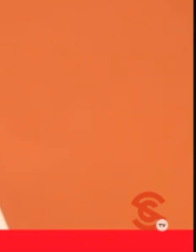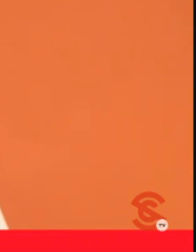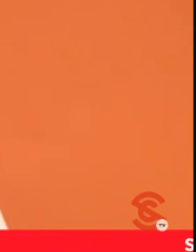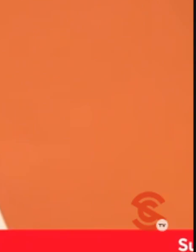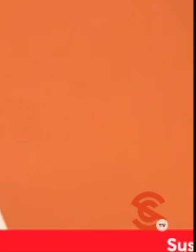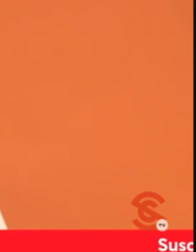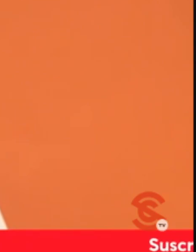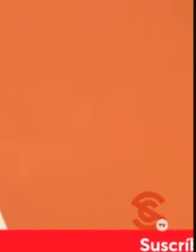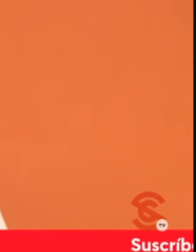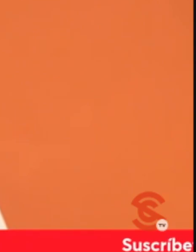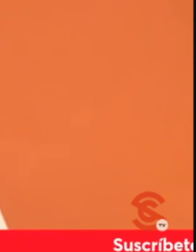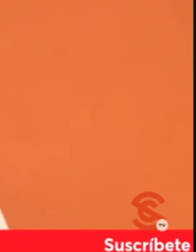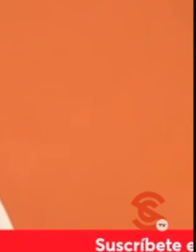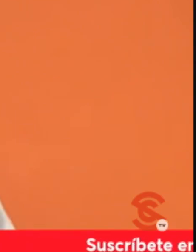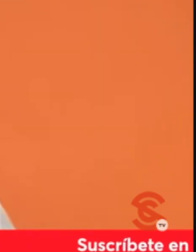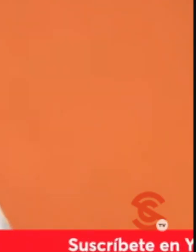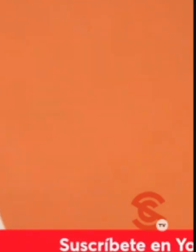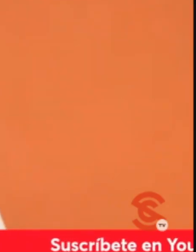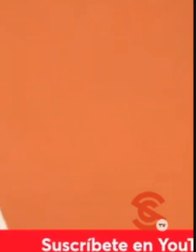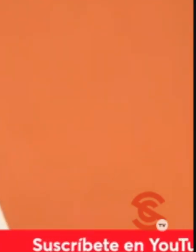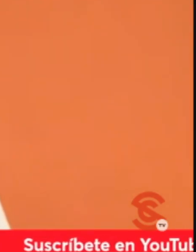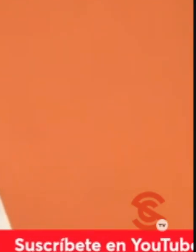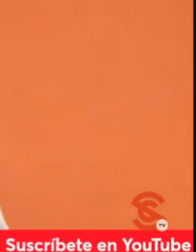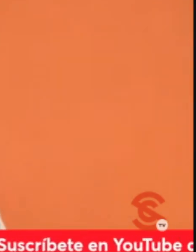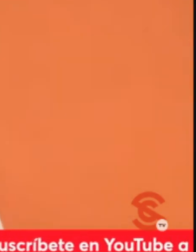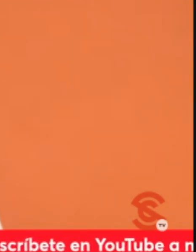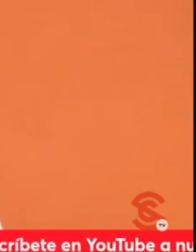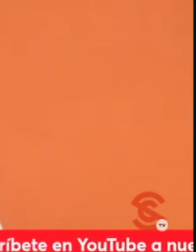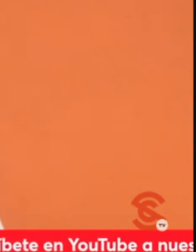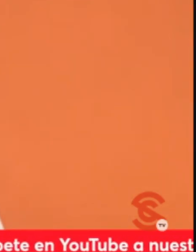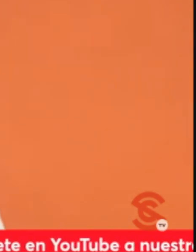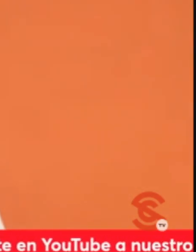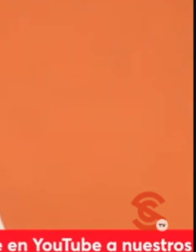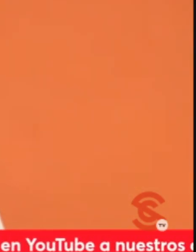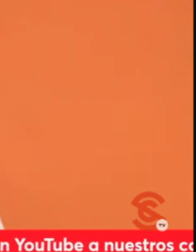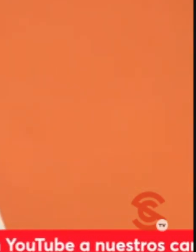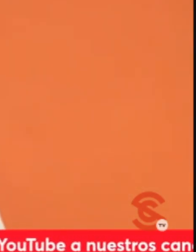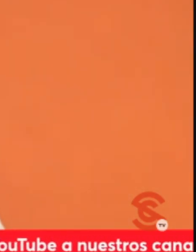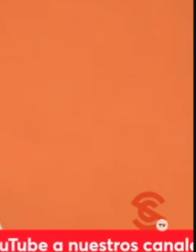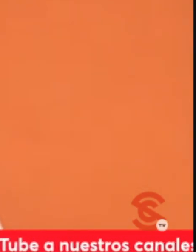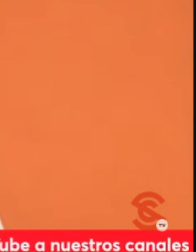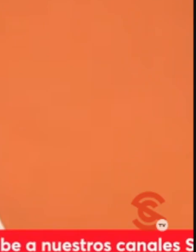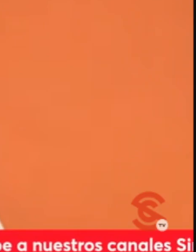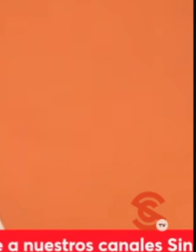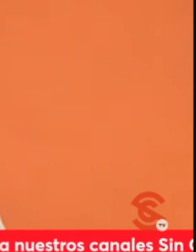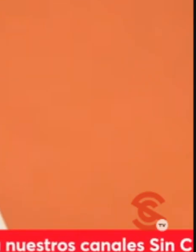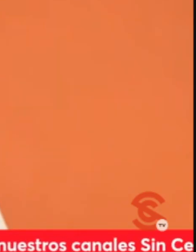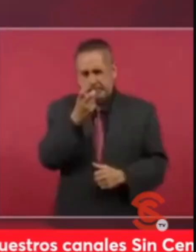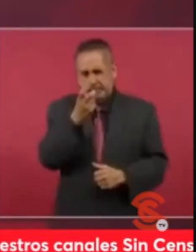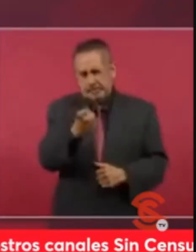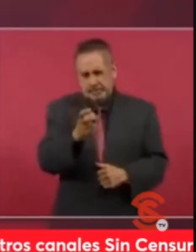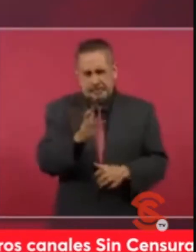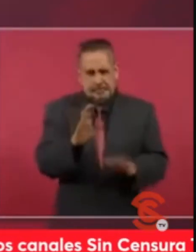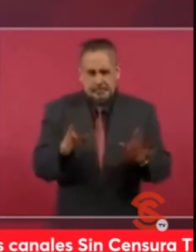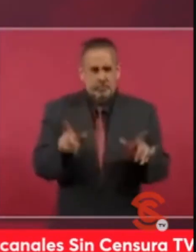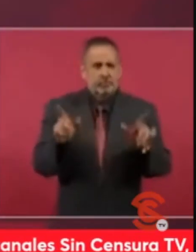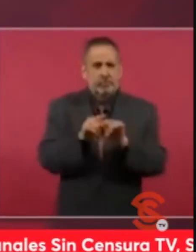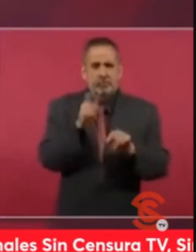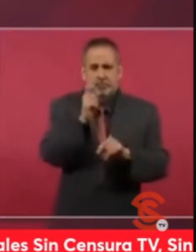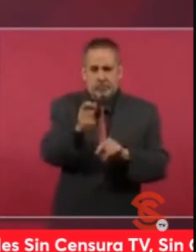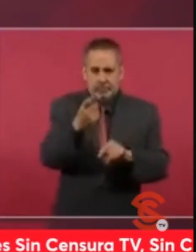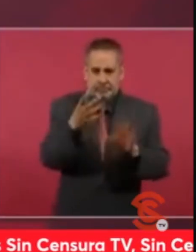9 días prácticamente de las elecciones. Así que creo que tenemos el deslinde del presidente, ¿cierto? Lo